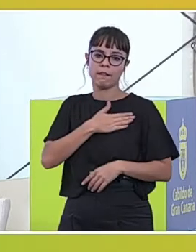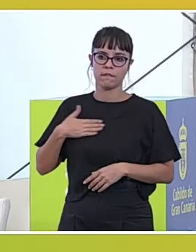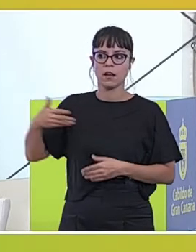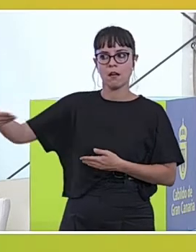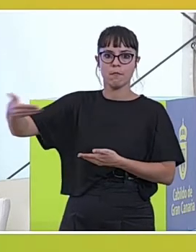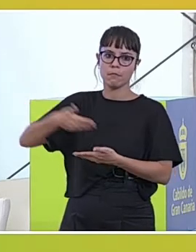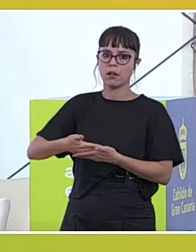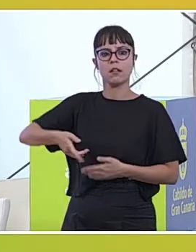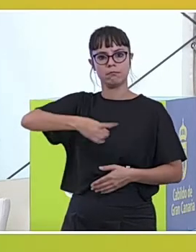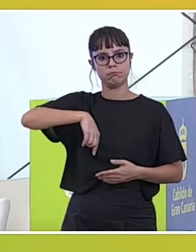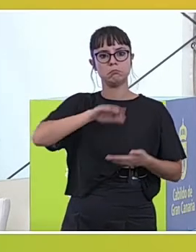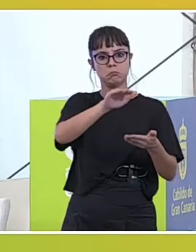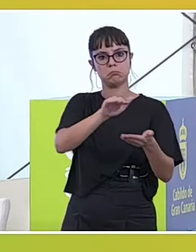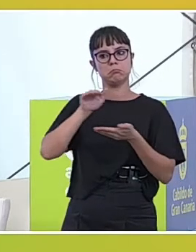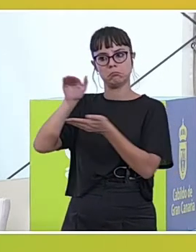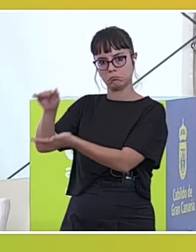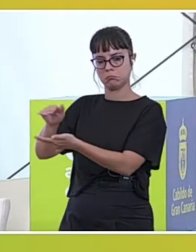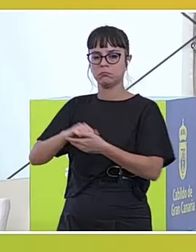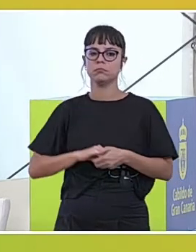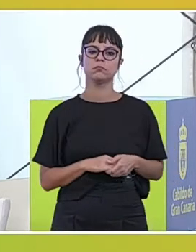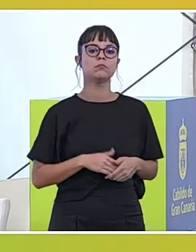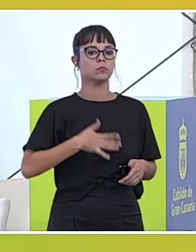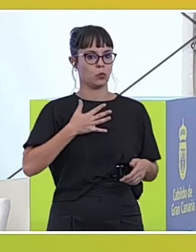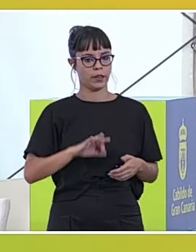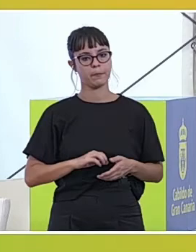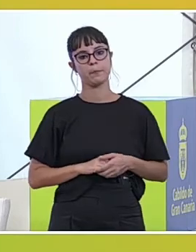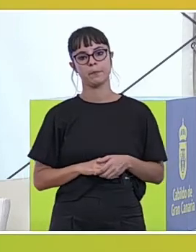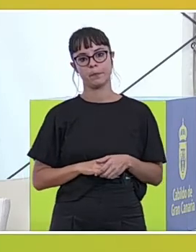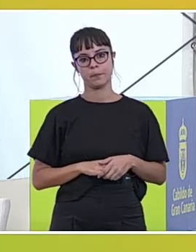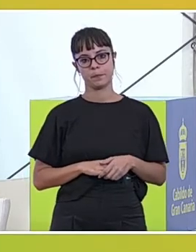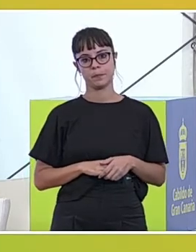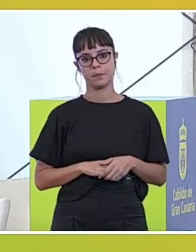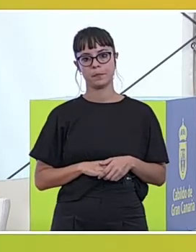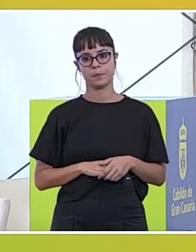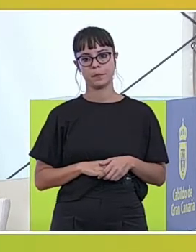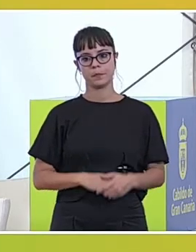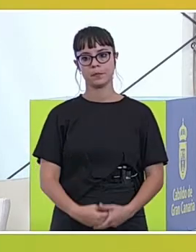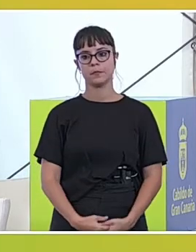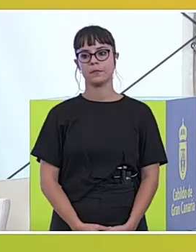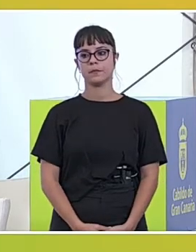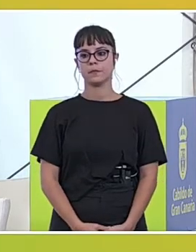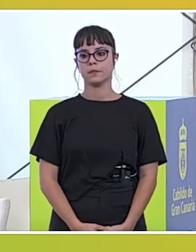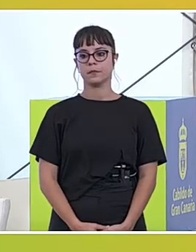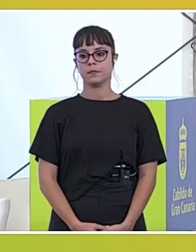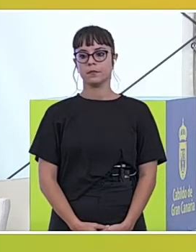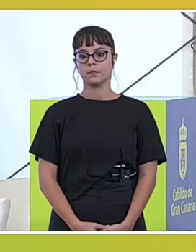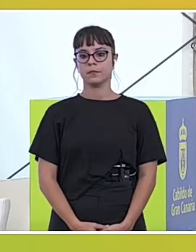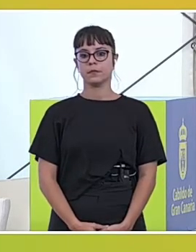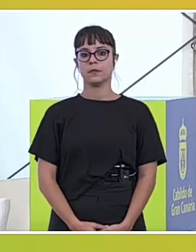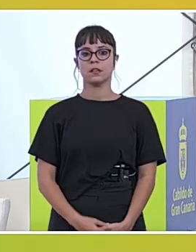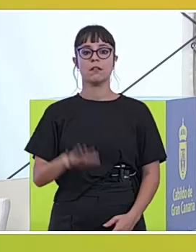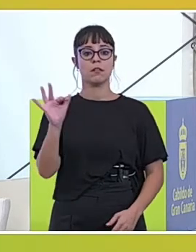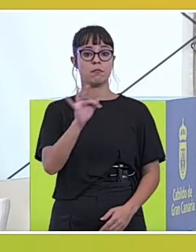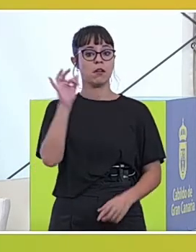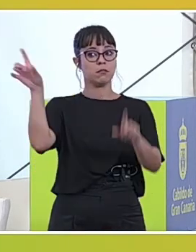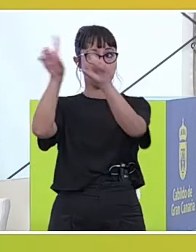se puede. Entonces, queremos luego posicionarnos en un nivel en el que además puedan colaborar entre ellas y